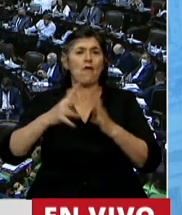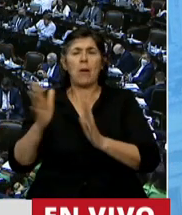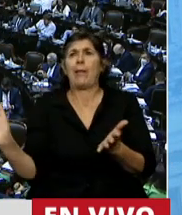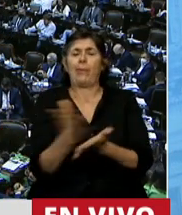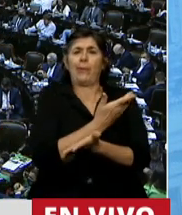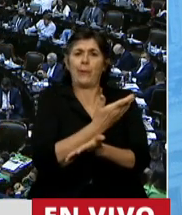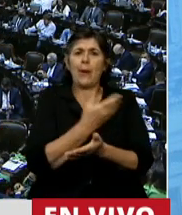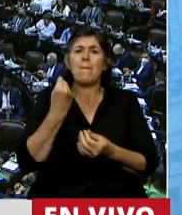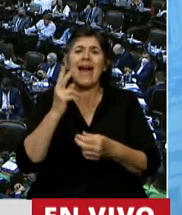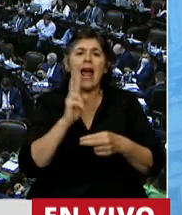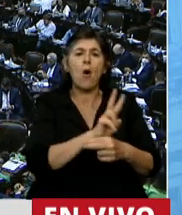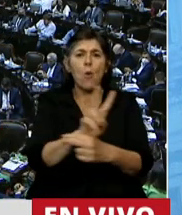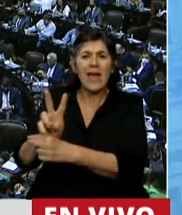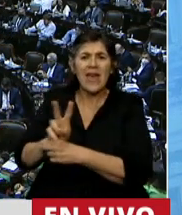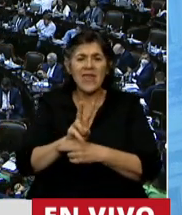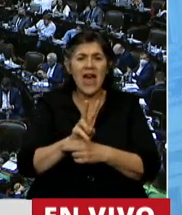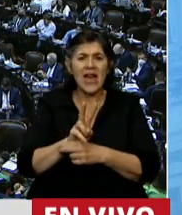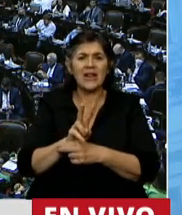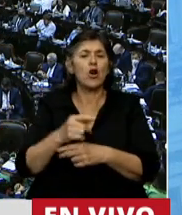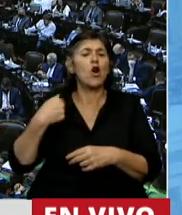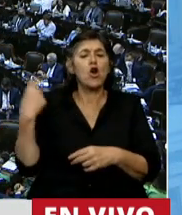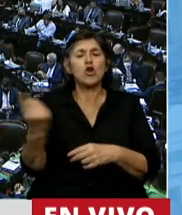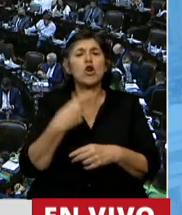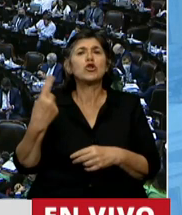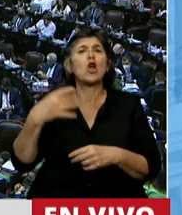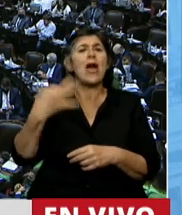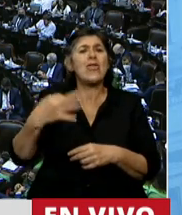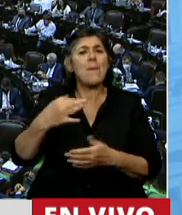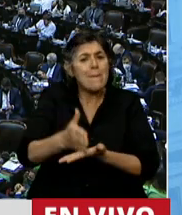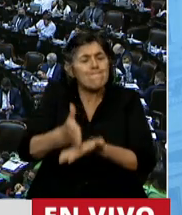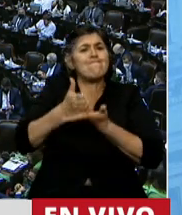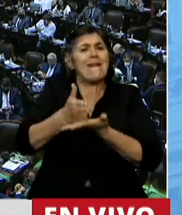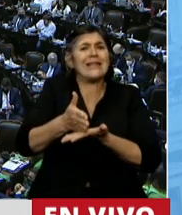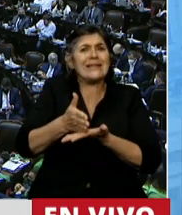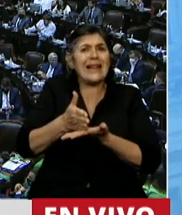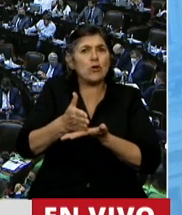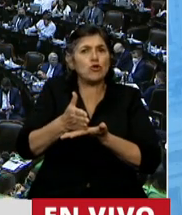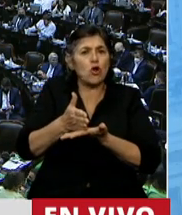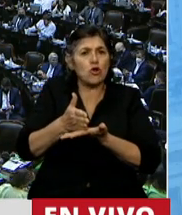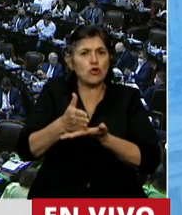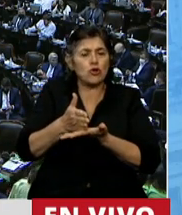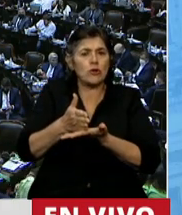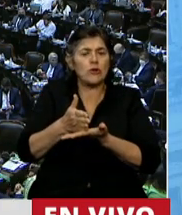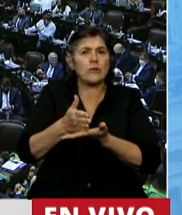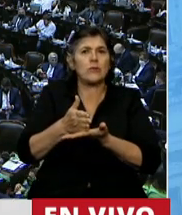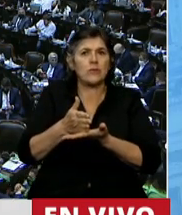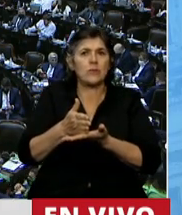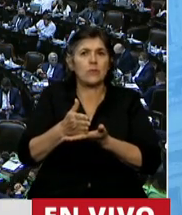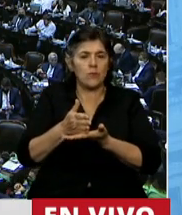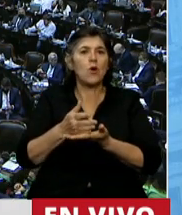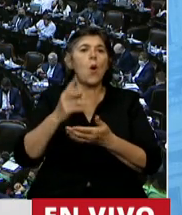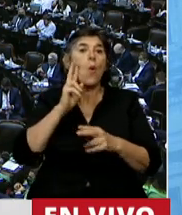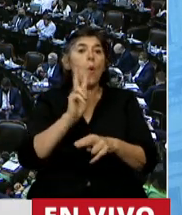sucesivo tenemos que ser más estrictos en esta cuestión